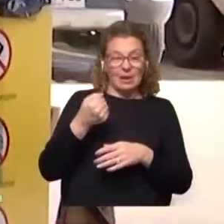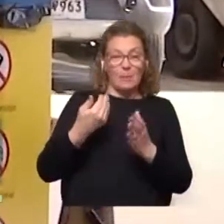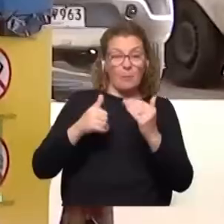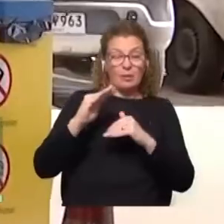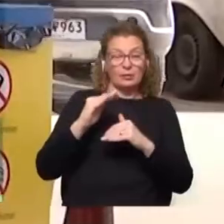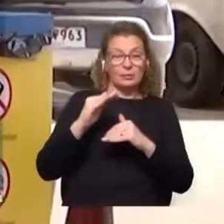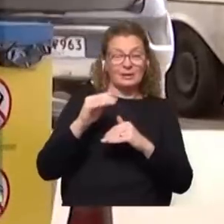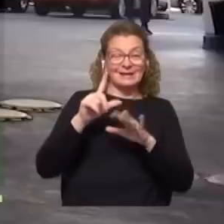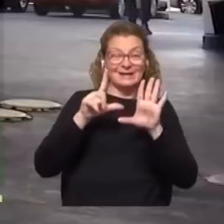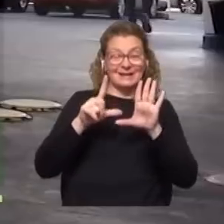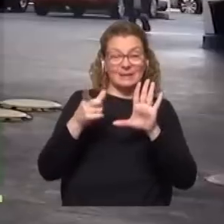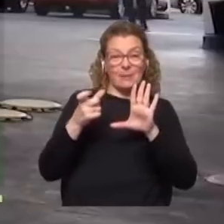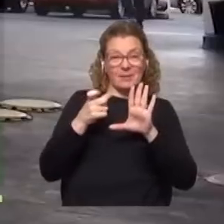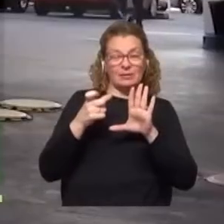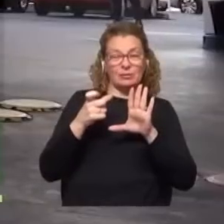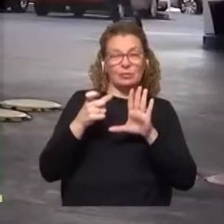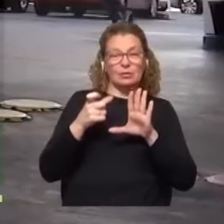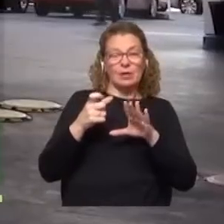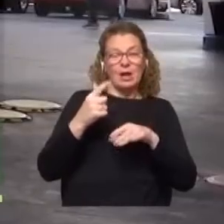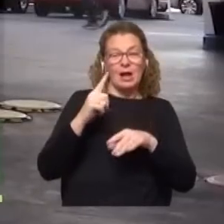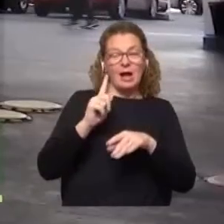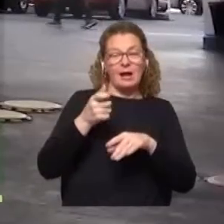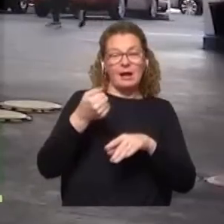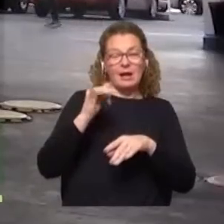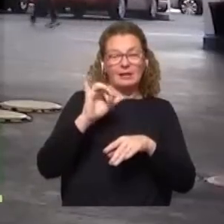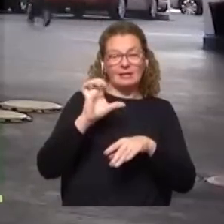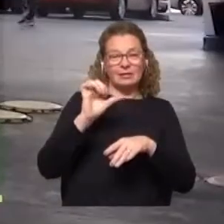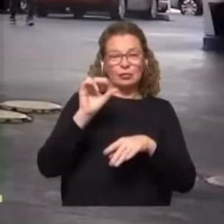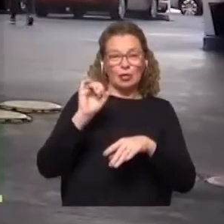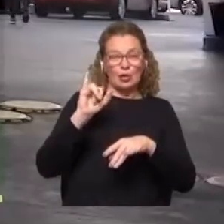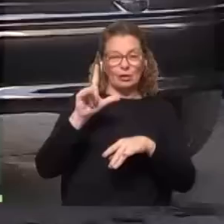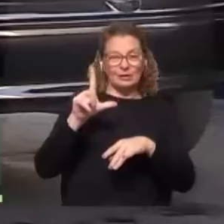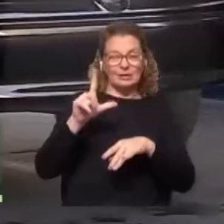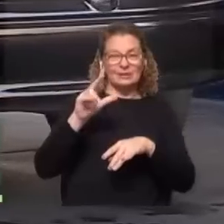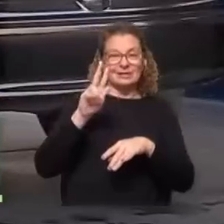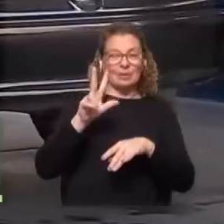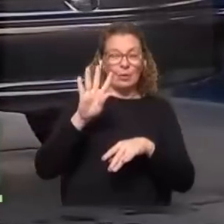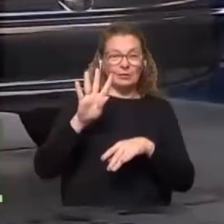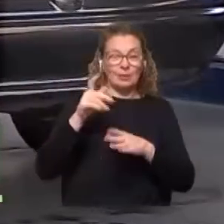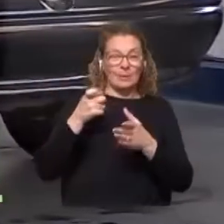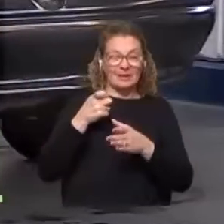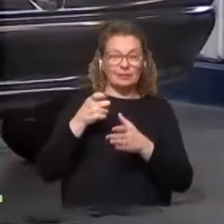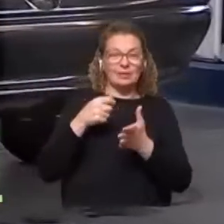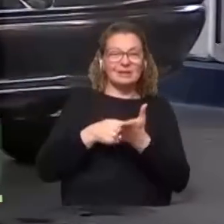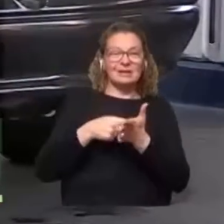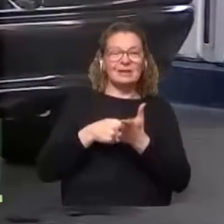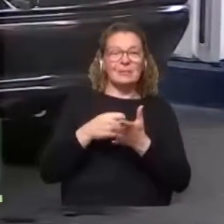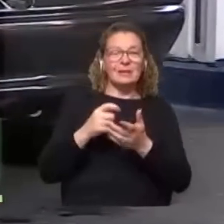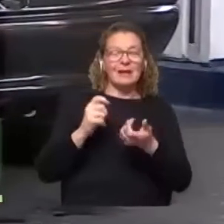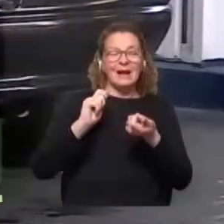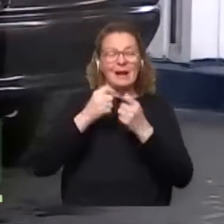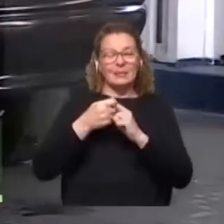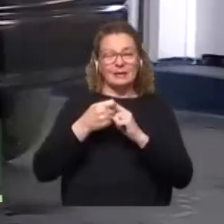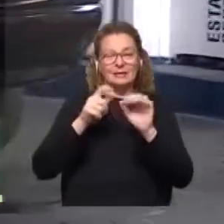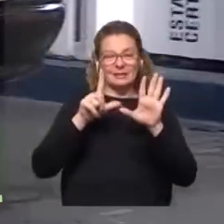aumentar casi siete pesos y el gasoil podría aumentar casi 4 pesos si así fuera el litro de nafta súper 95 pasaría a costar